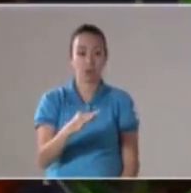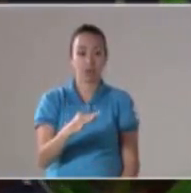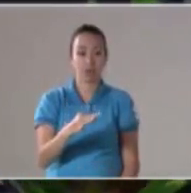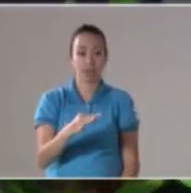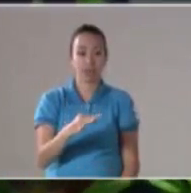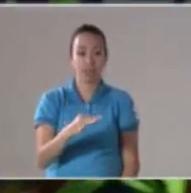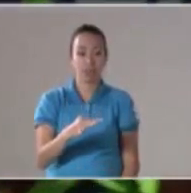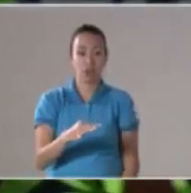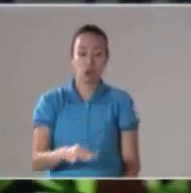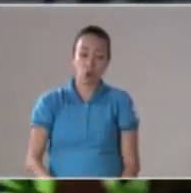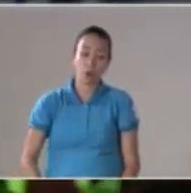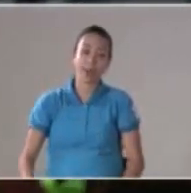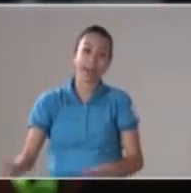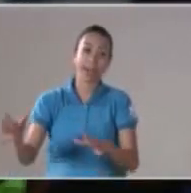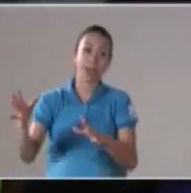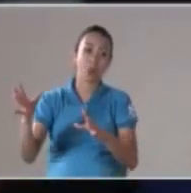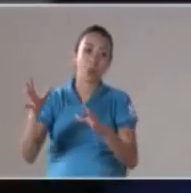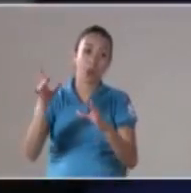lo agarran